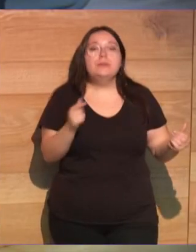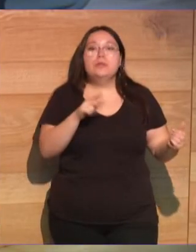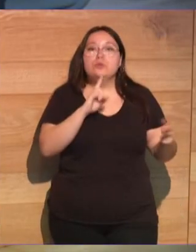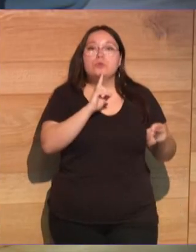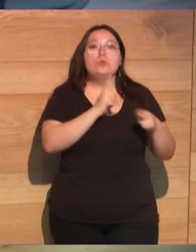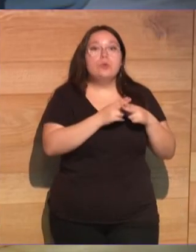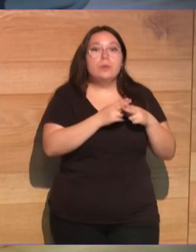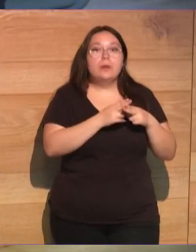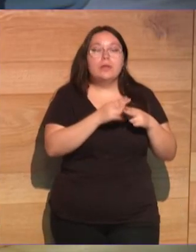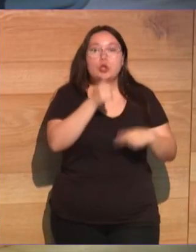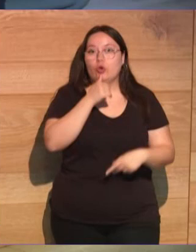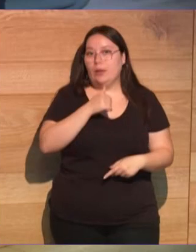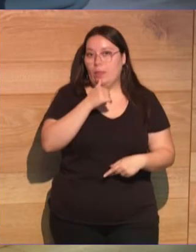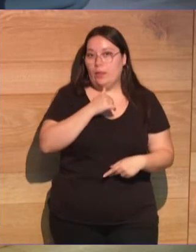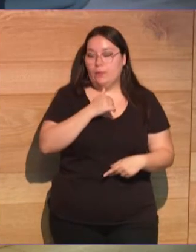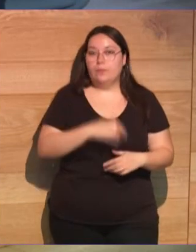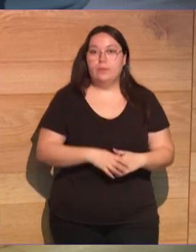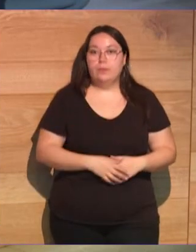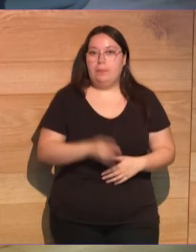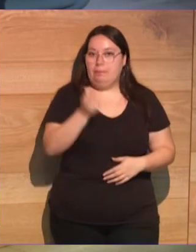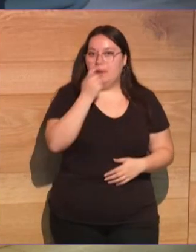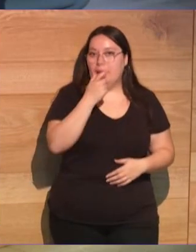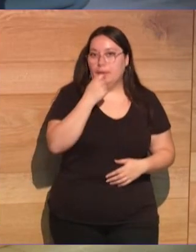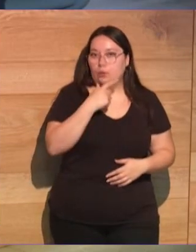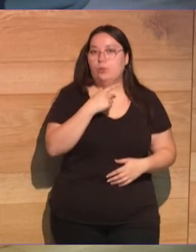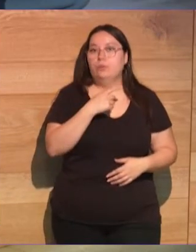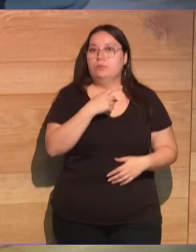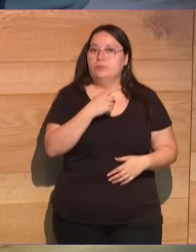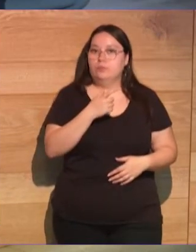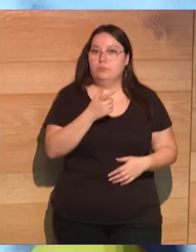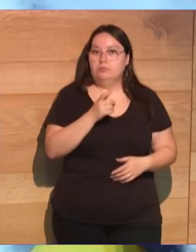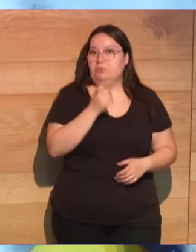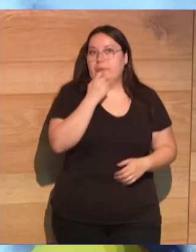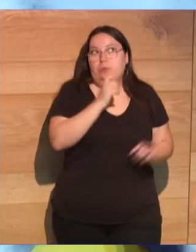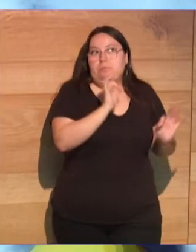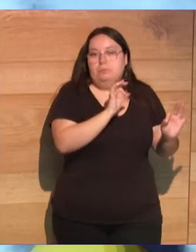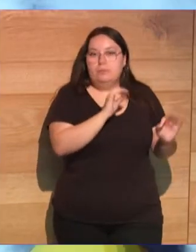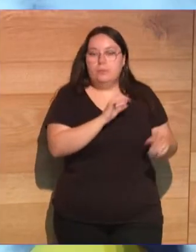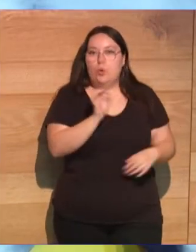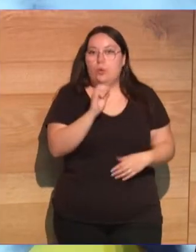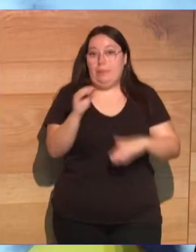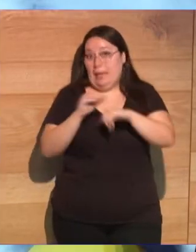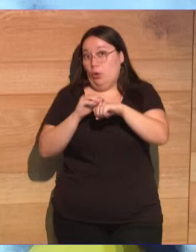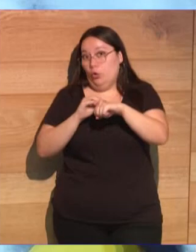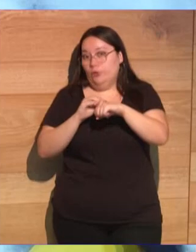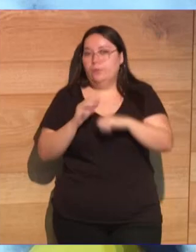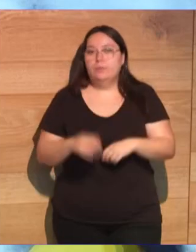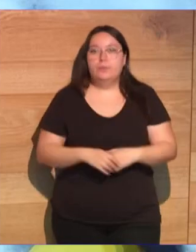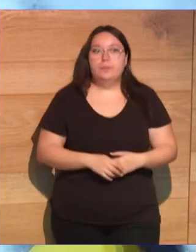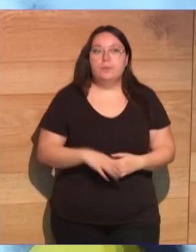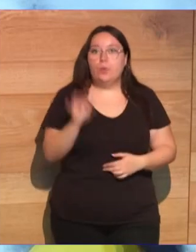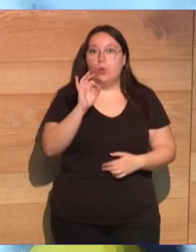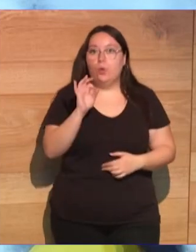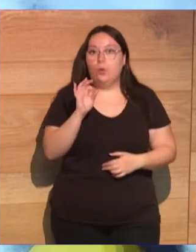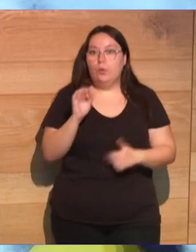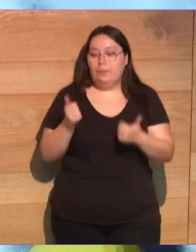llama tolerancia. Un medicamento X o el alcohol o jugar